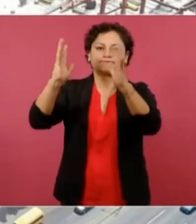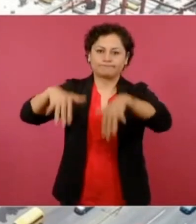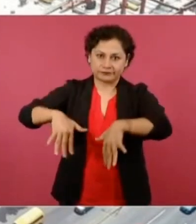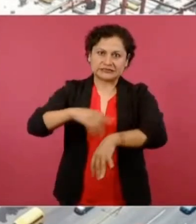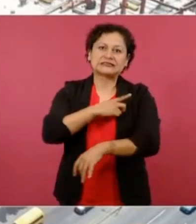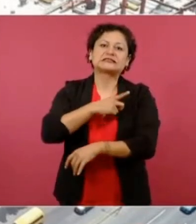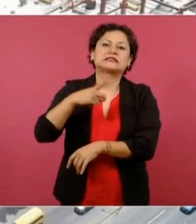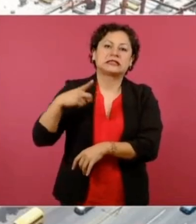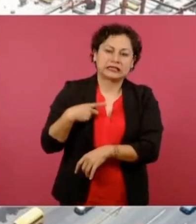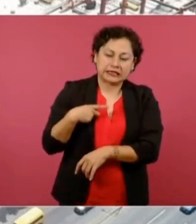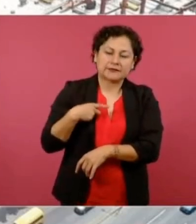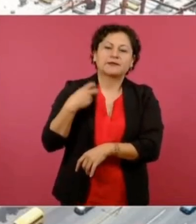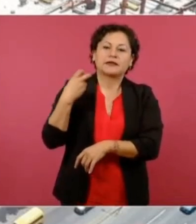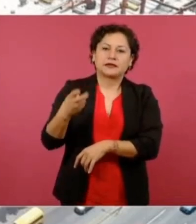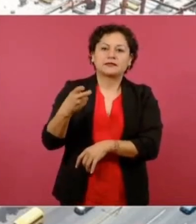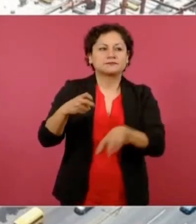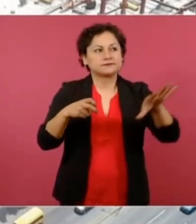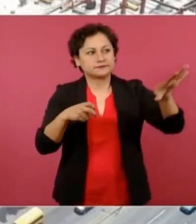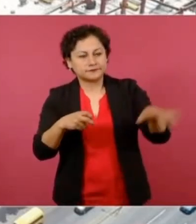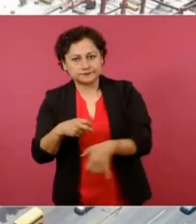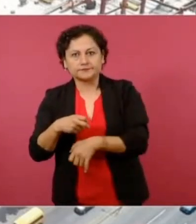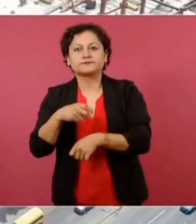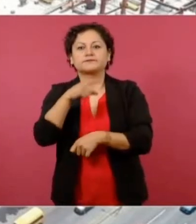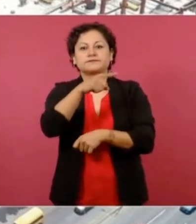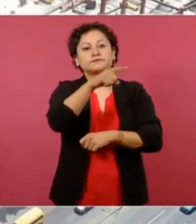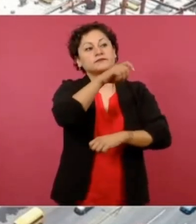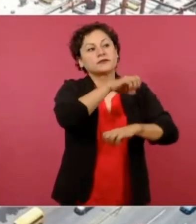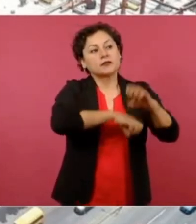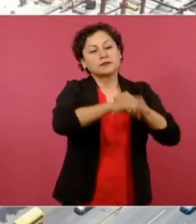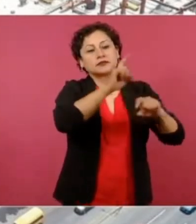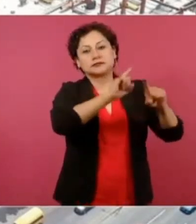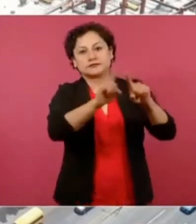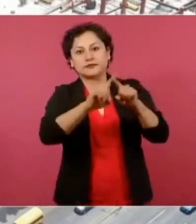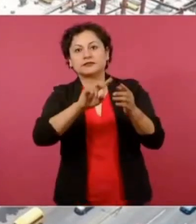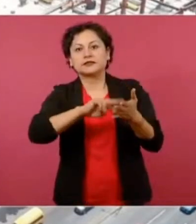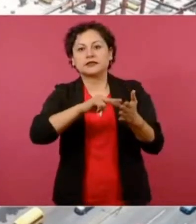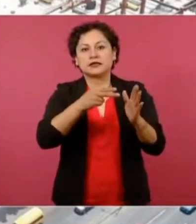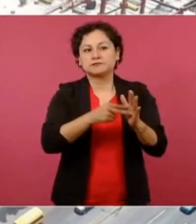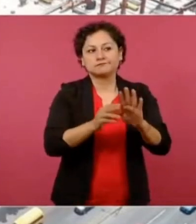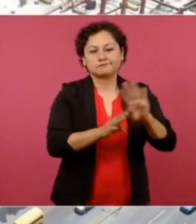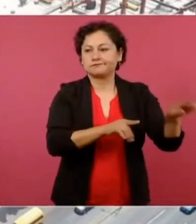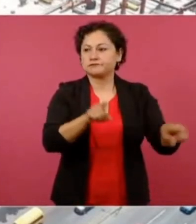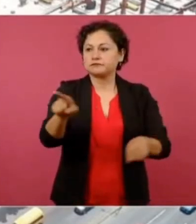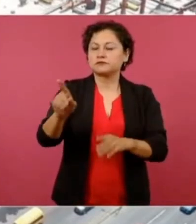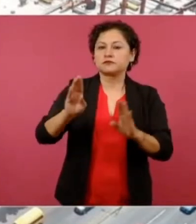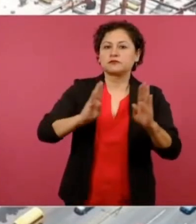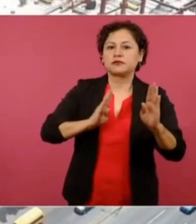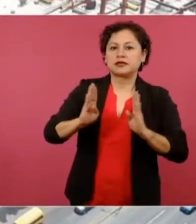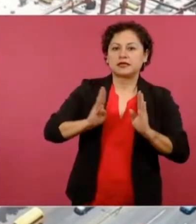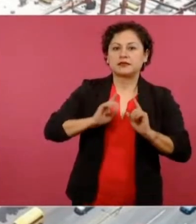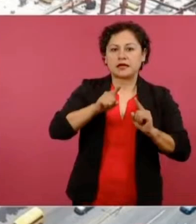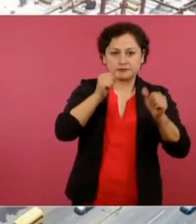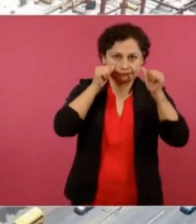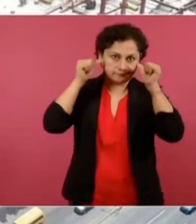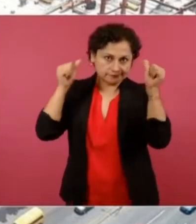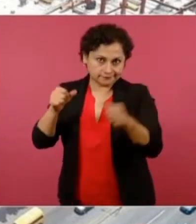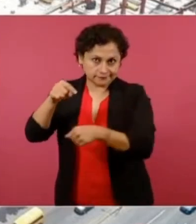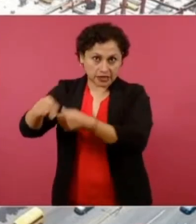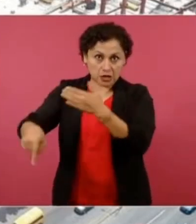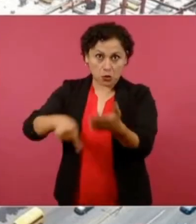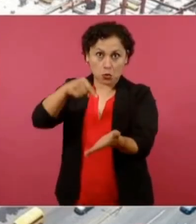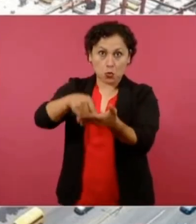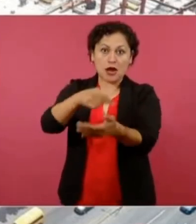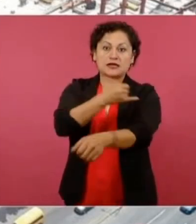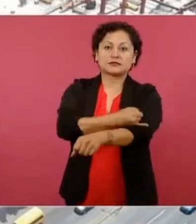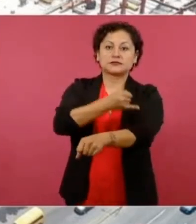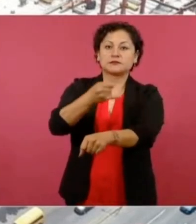compleja y para eso llamamos a los mejores, los ingenieros militares, para que se hicieran cargo ahí en Iztapalapa, al lado